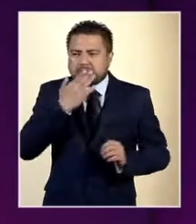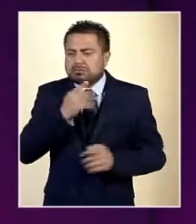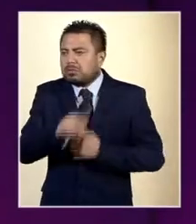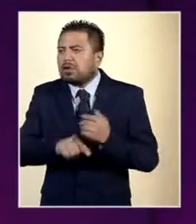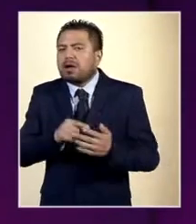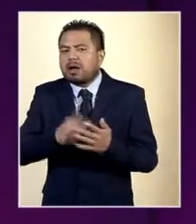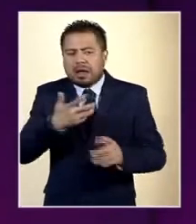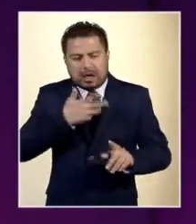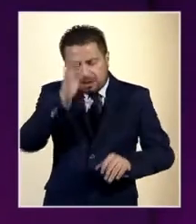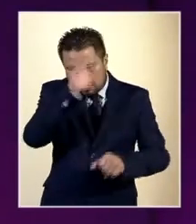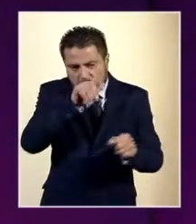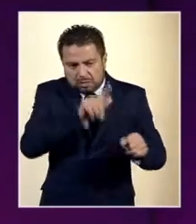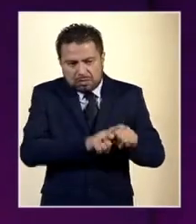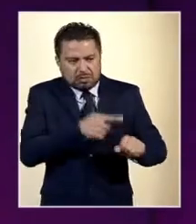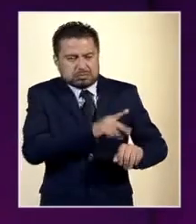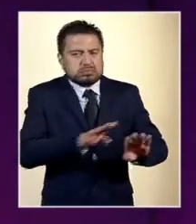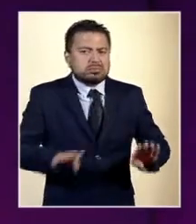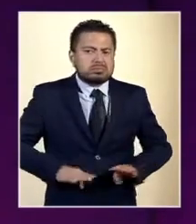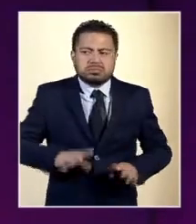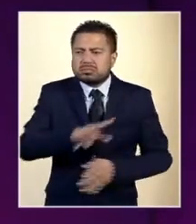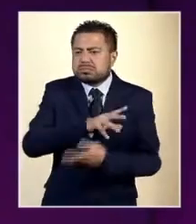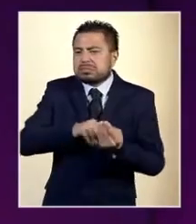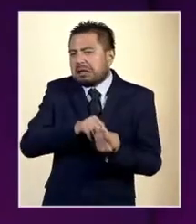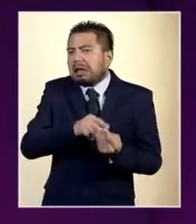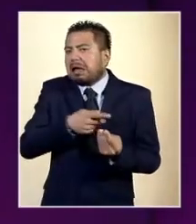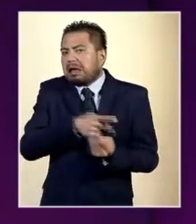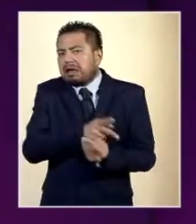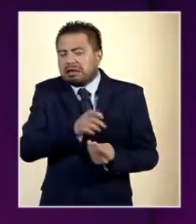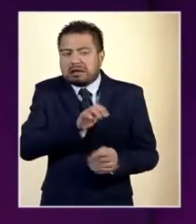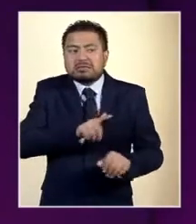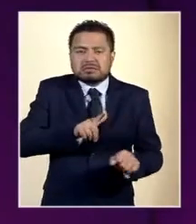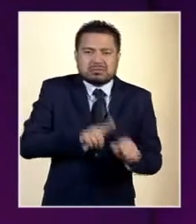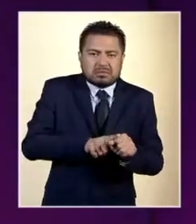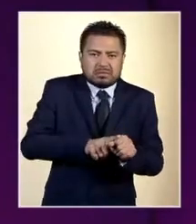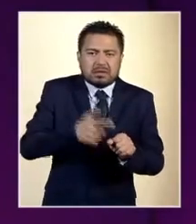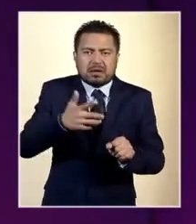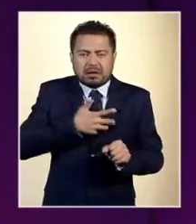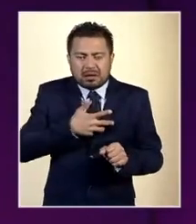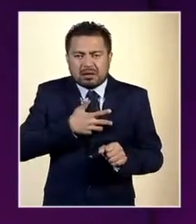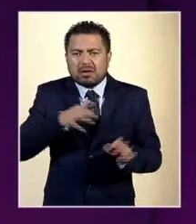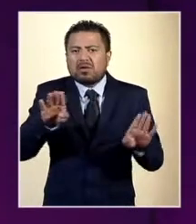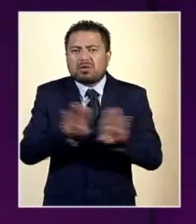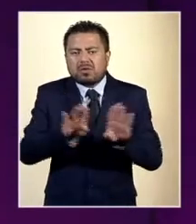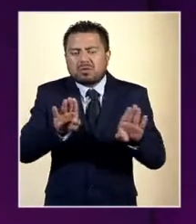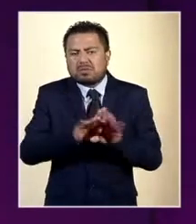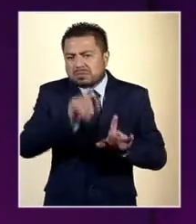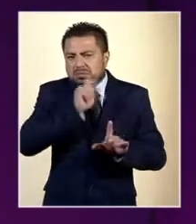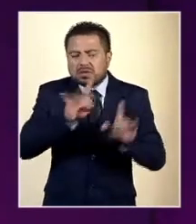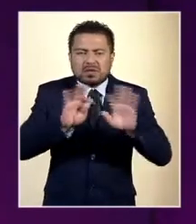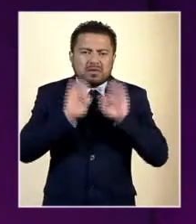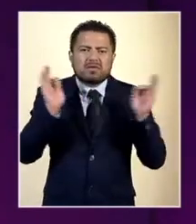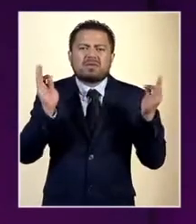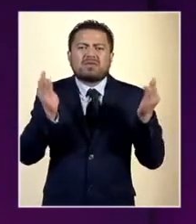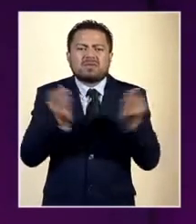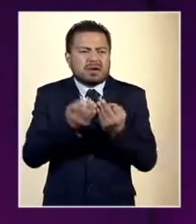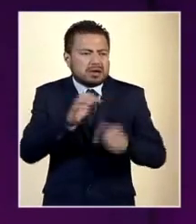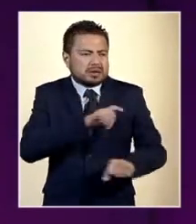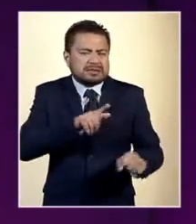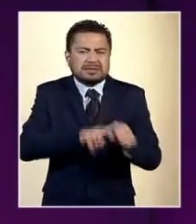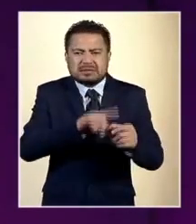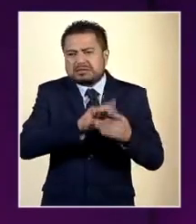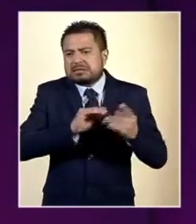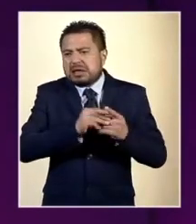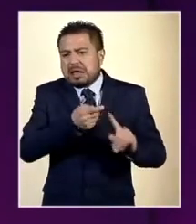una cultura, una economía o modos económicos particulares, que tienen como también como formas de organización muy